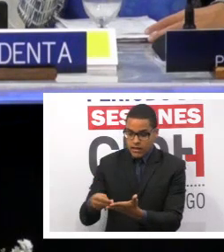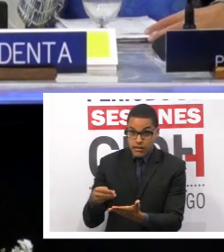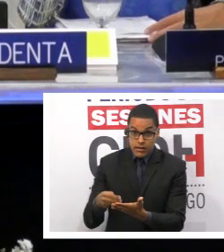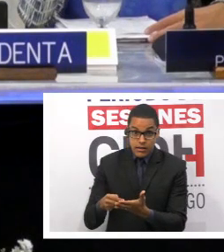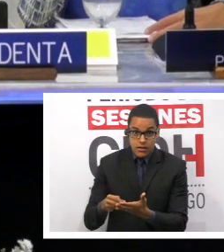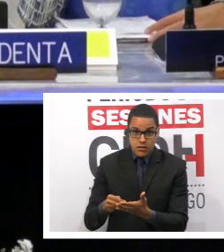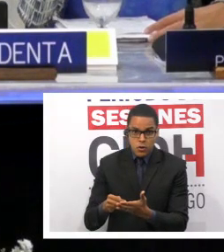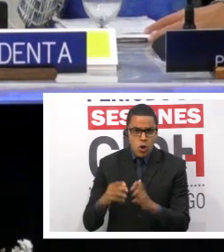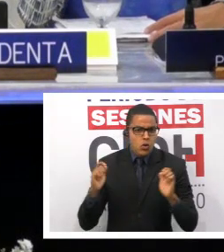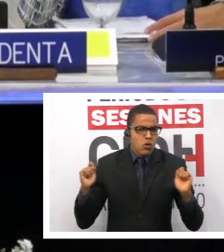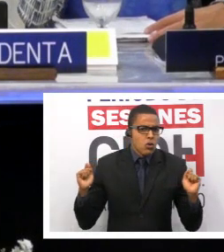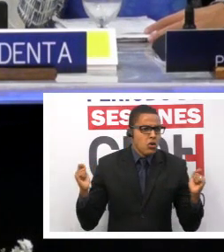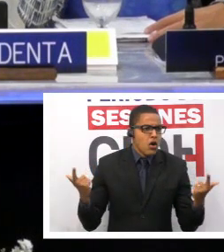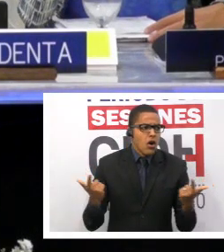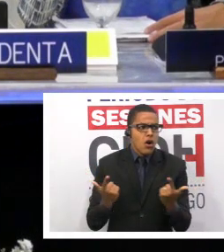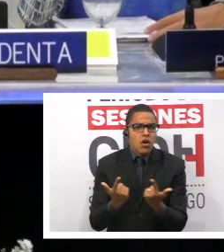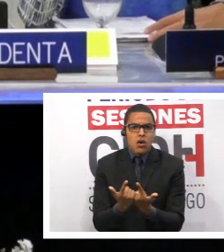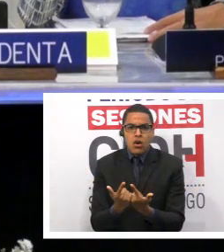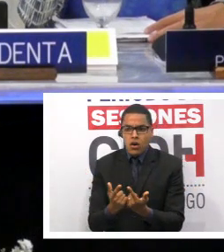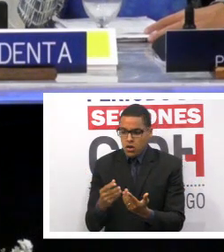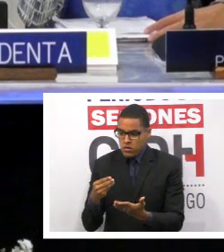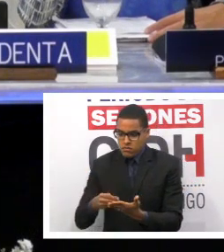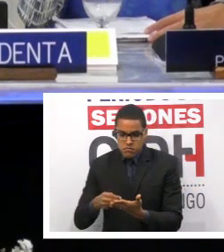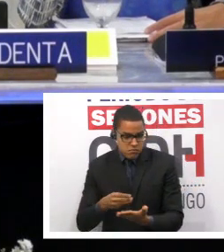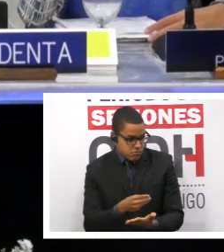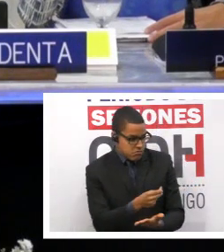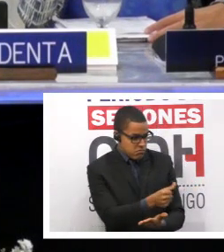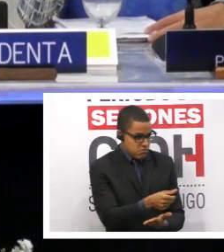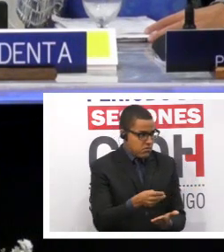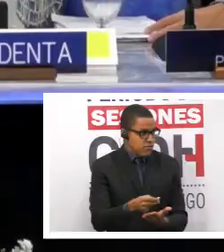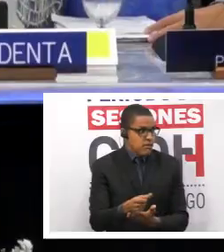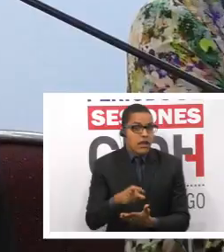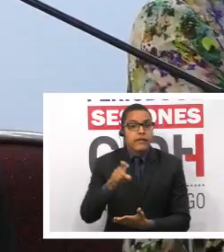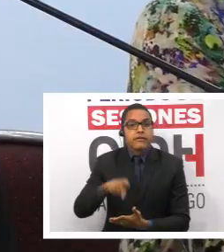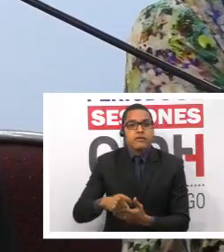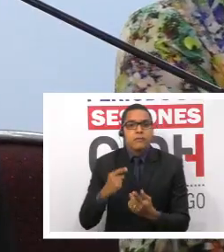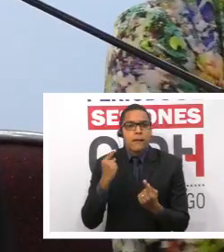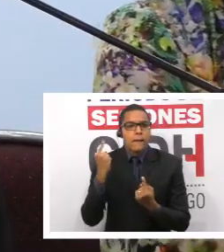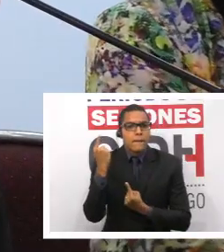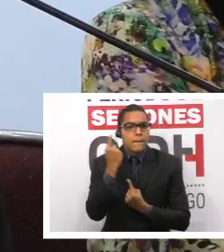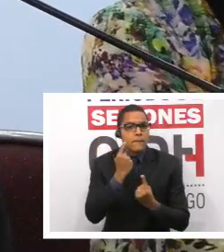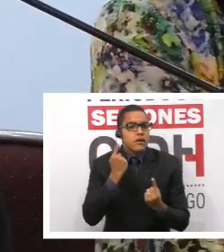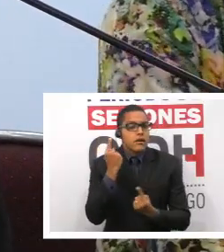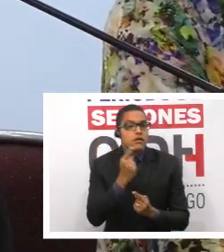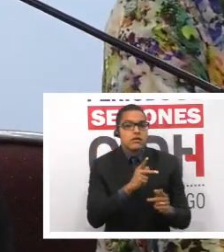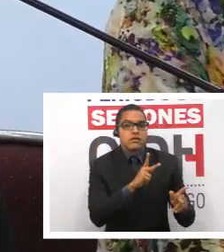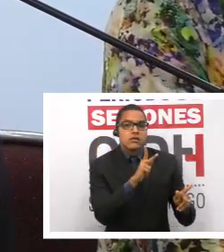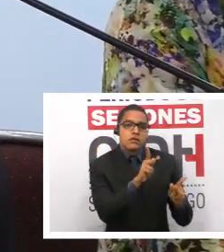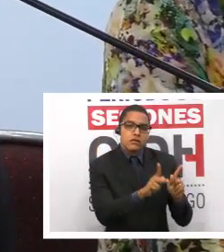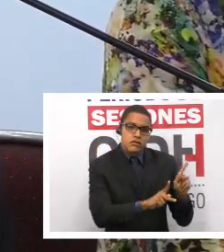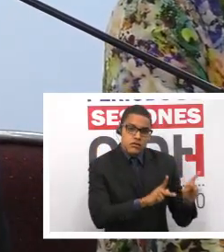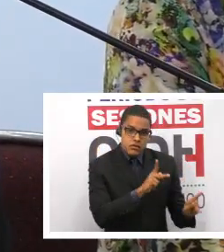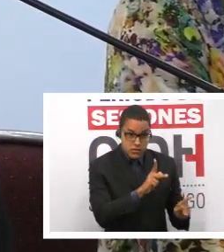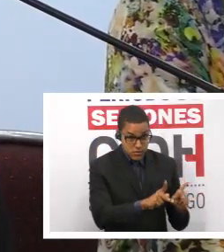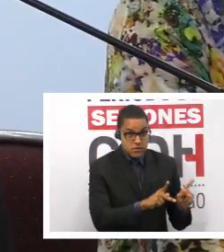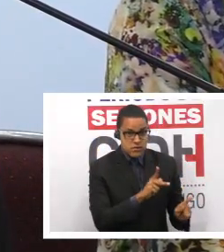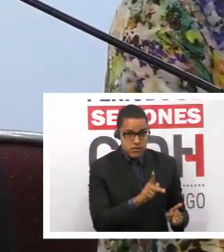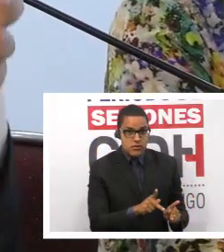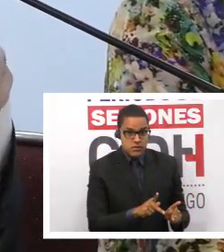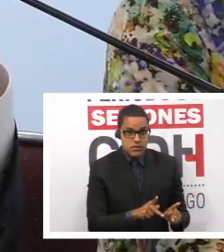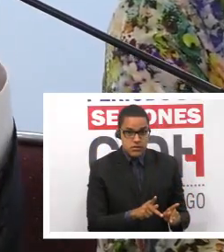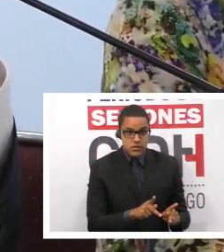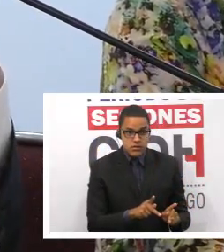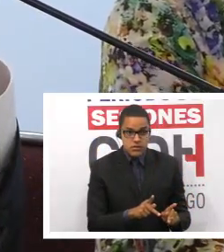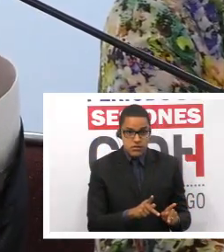de derechos humanos es decir como que los que construyen esa política pública tienen que hacer una reingeniería del presupuesto porque